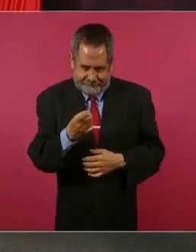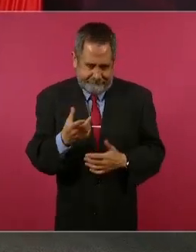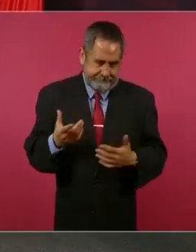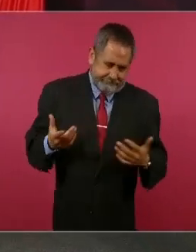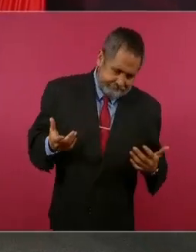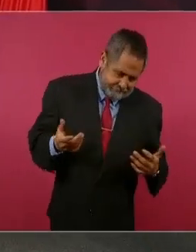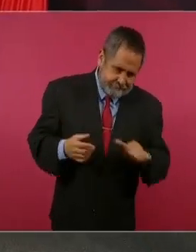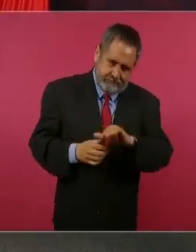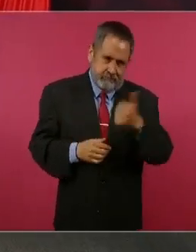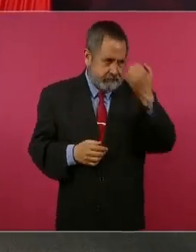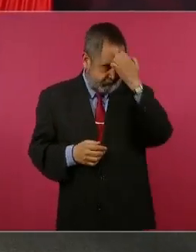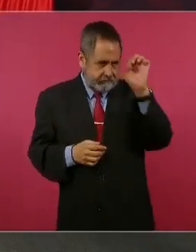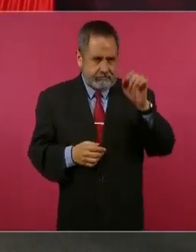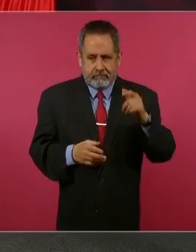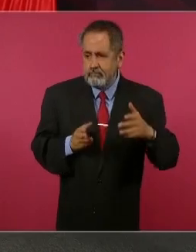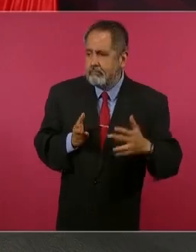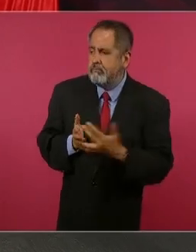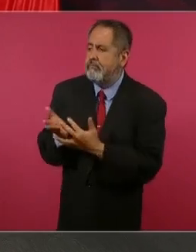principio,